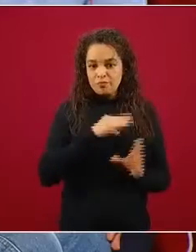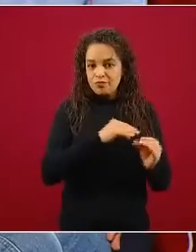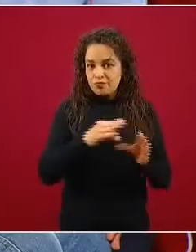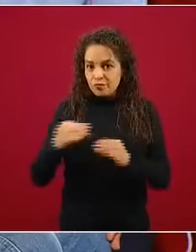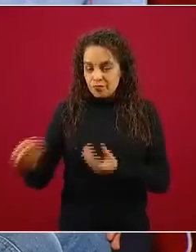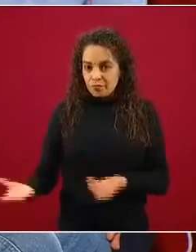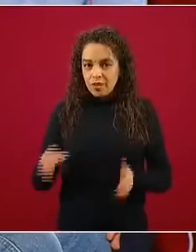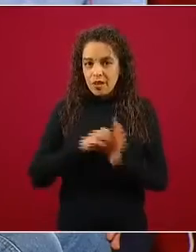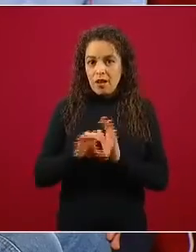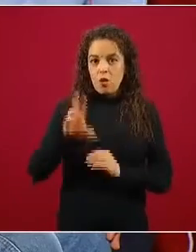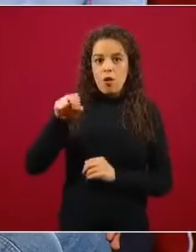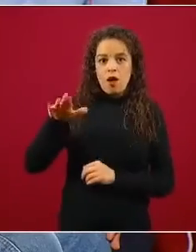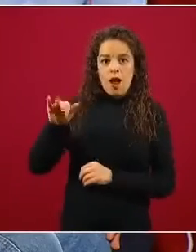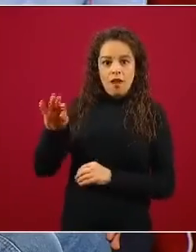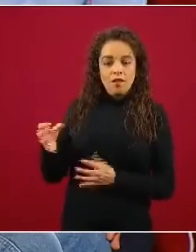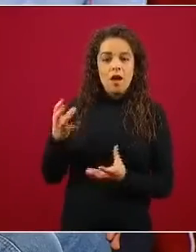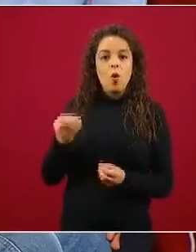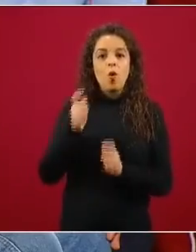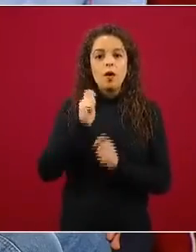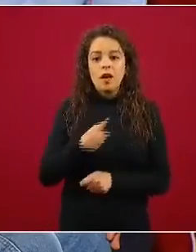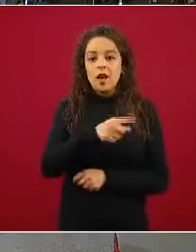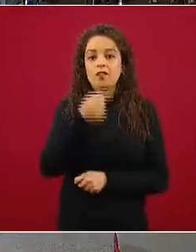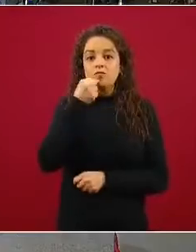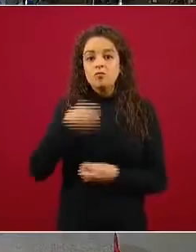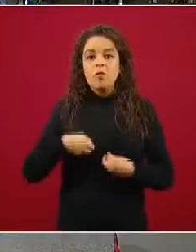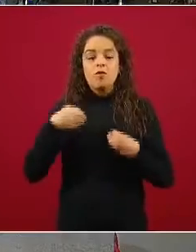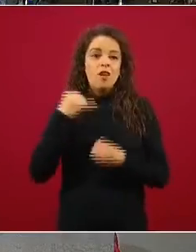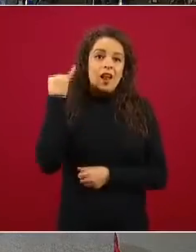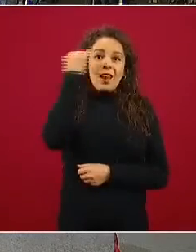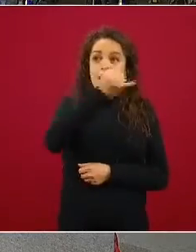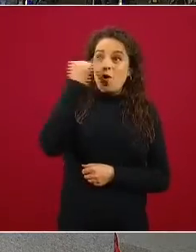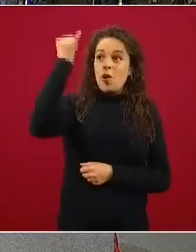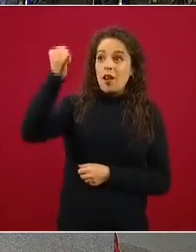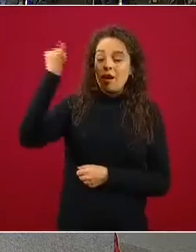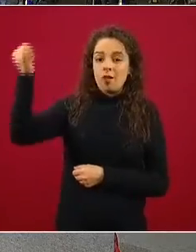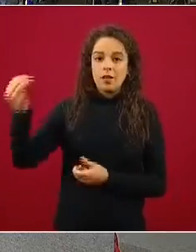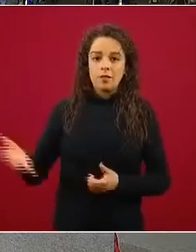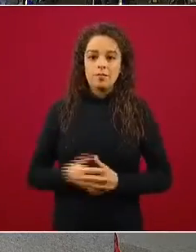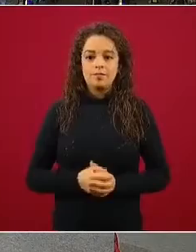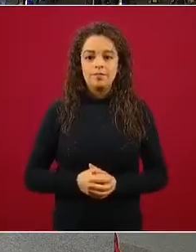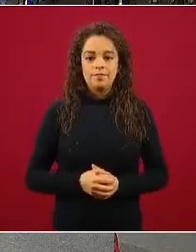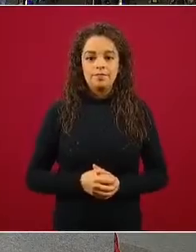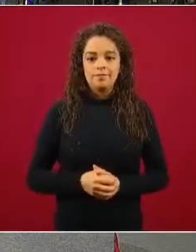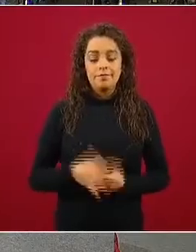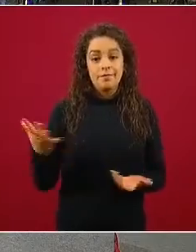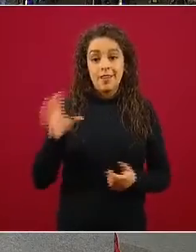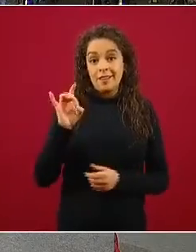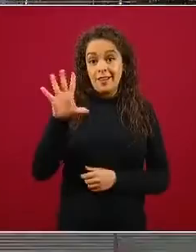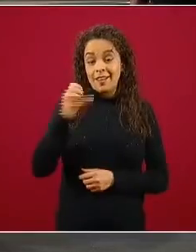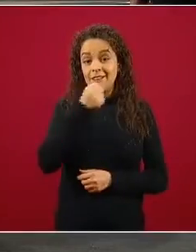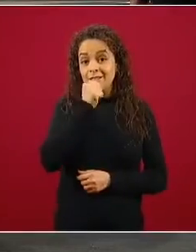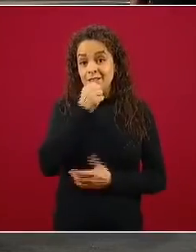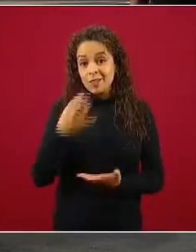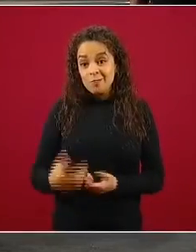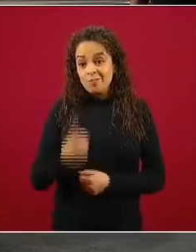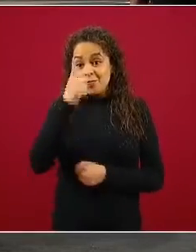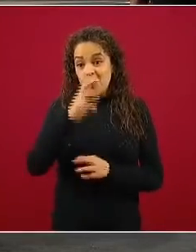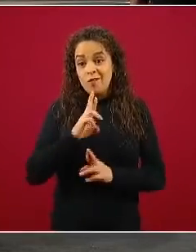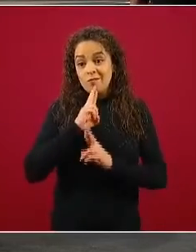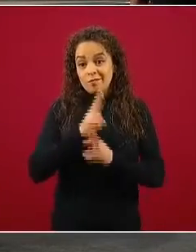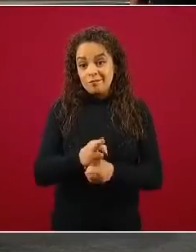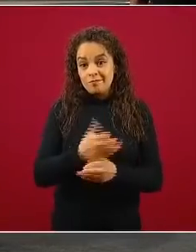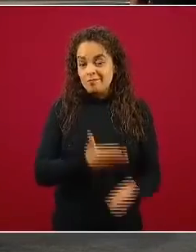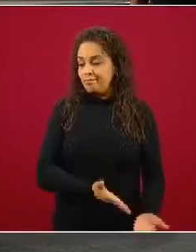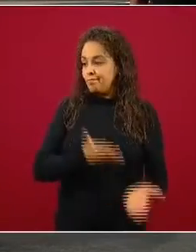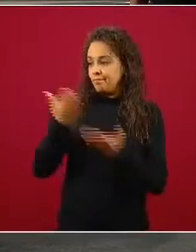para estos niños que están muy, muy, muy alejados. Gracias. Nos quedan 35 segundos, así que cabe una respuesta. Le damos la